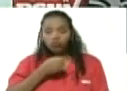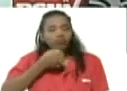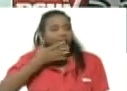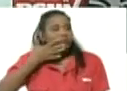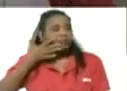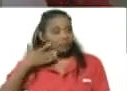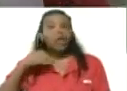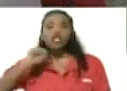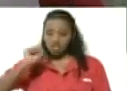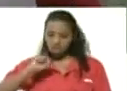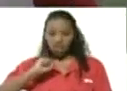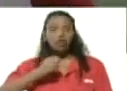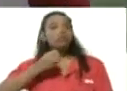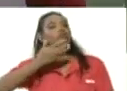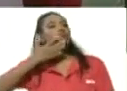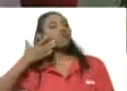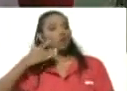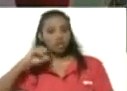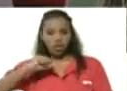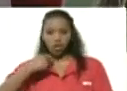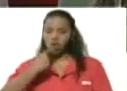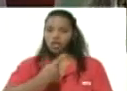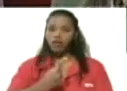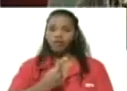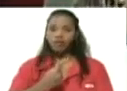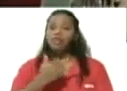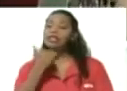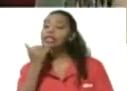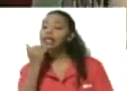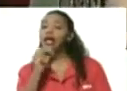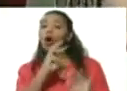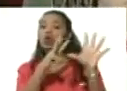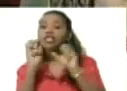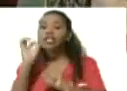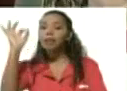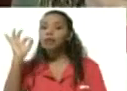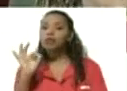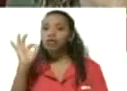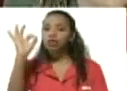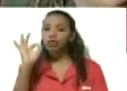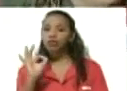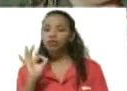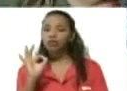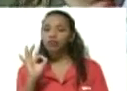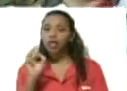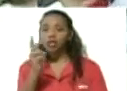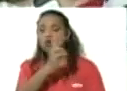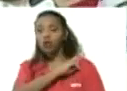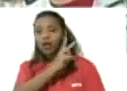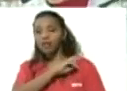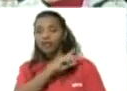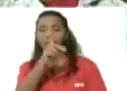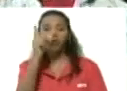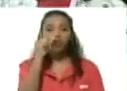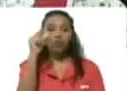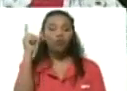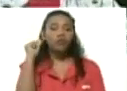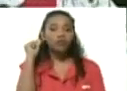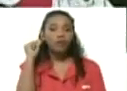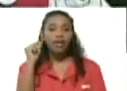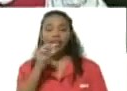esto sí lo digo con mucho orgullo, cerca del 80% de los jefes y